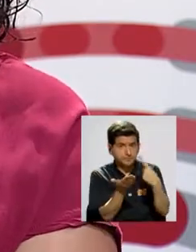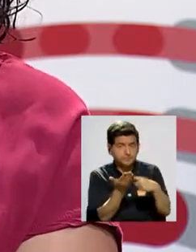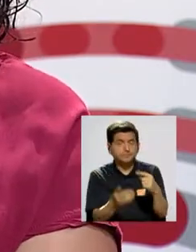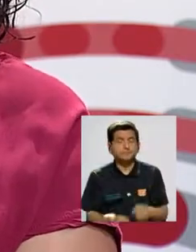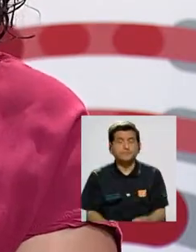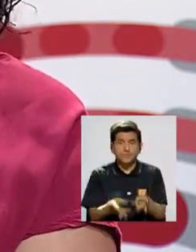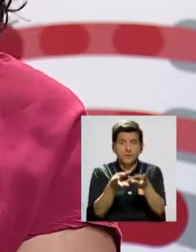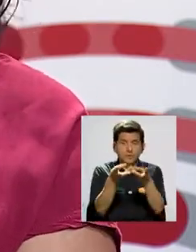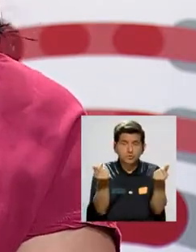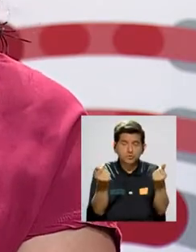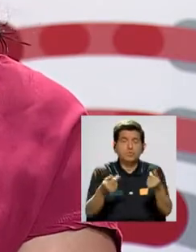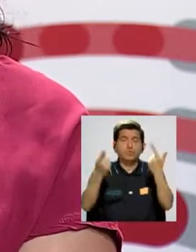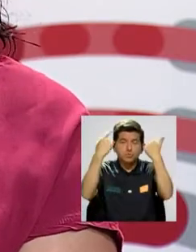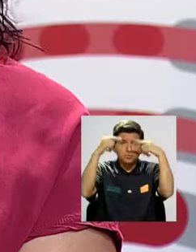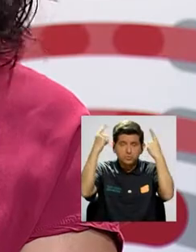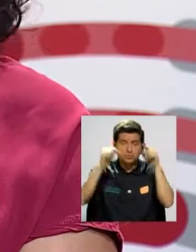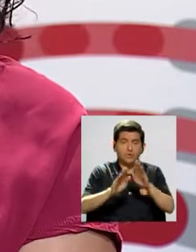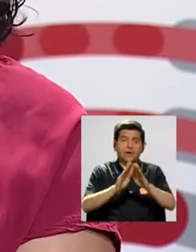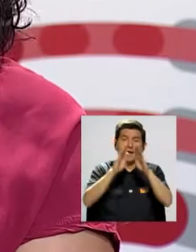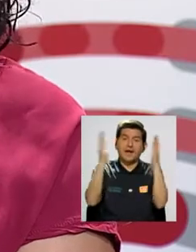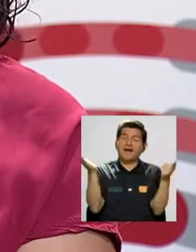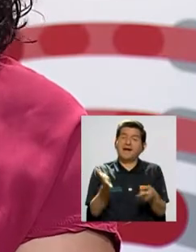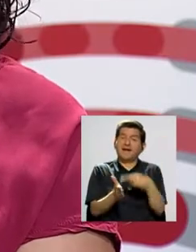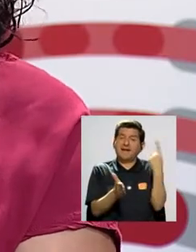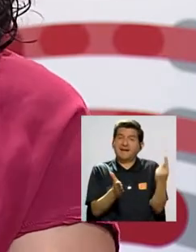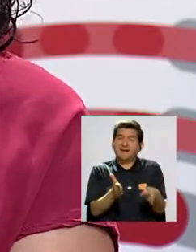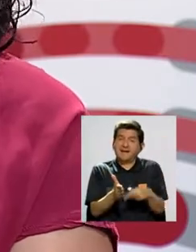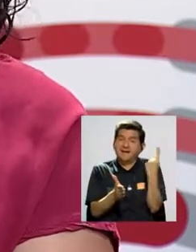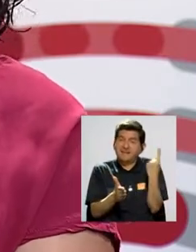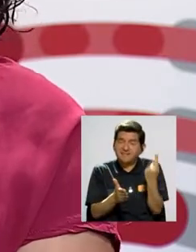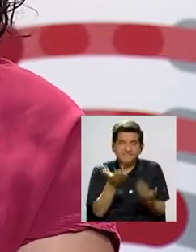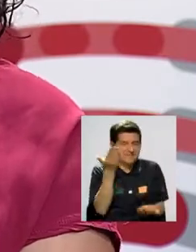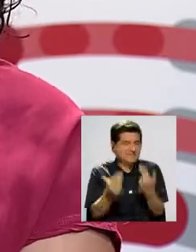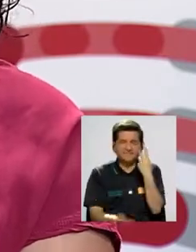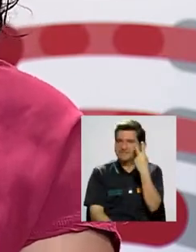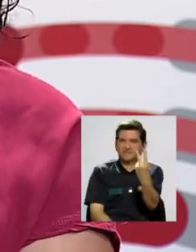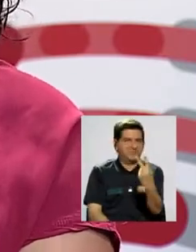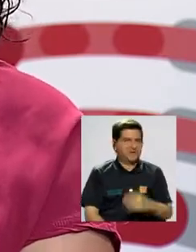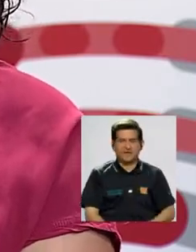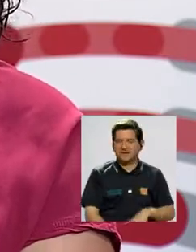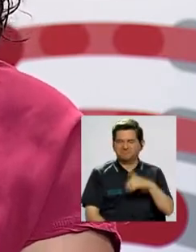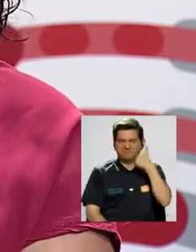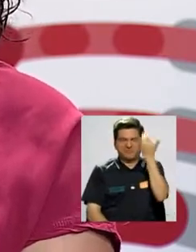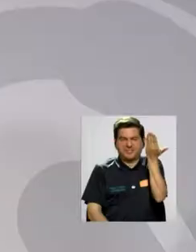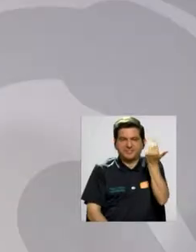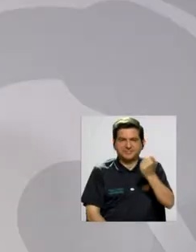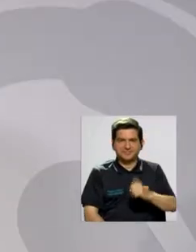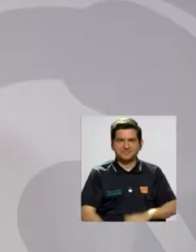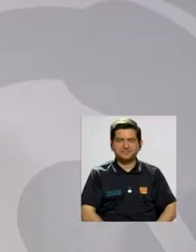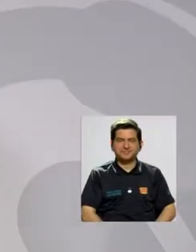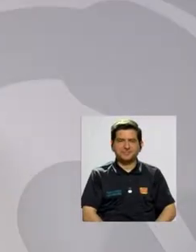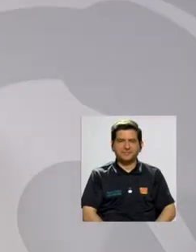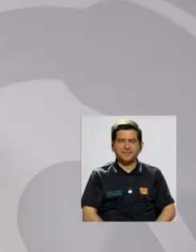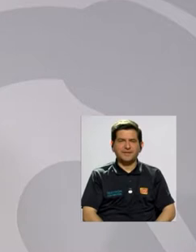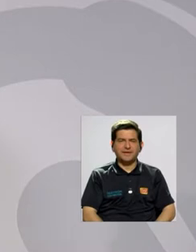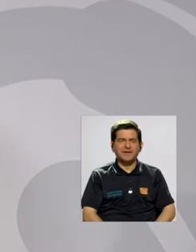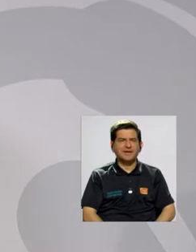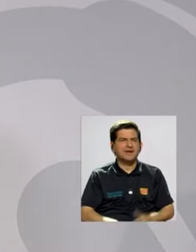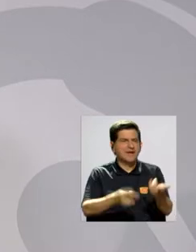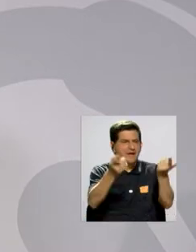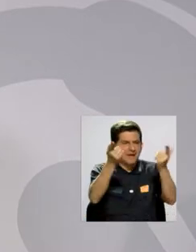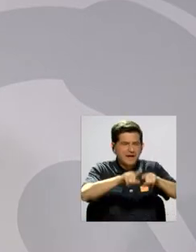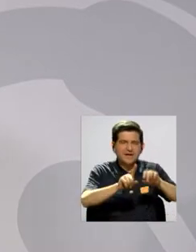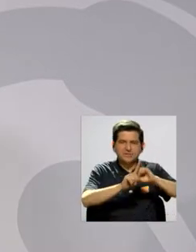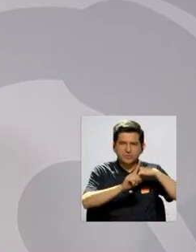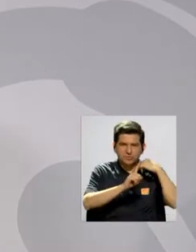soluciones efectivas, y esa apertura es la que a veces no se ve, digamos, con tanta facilidad. Vea sociológicamente el caso de